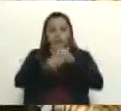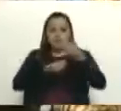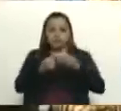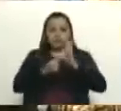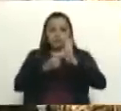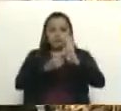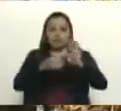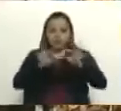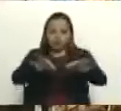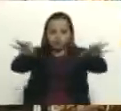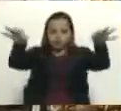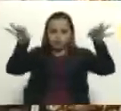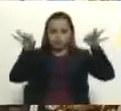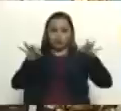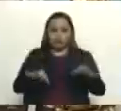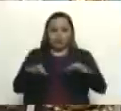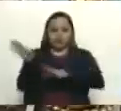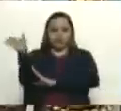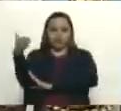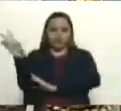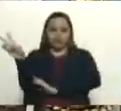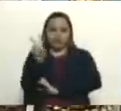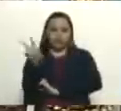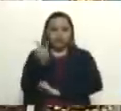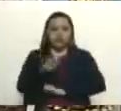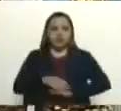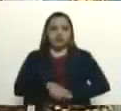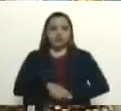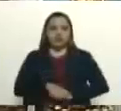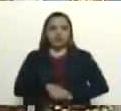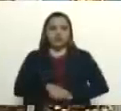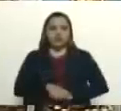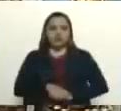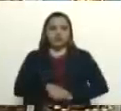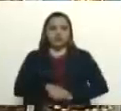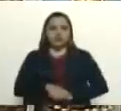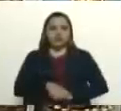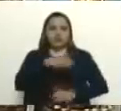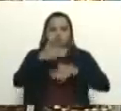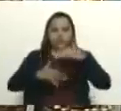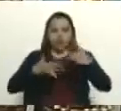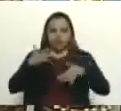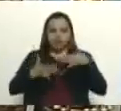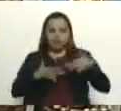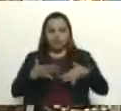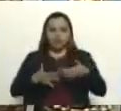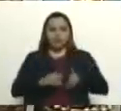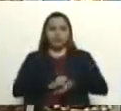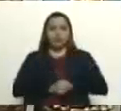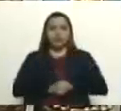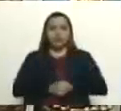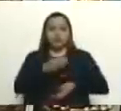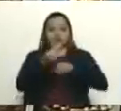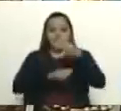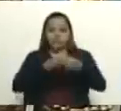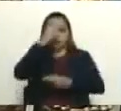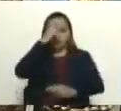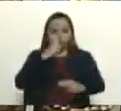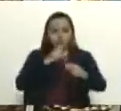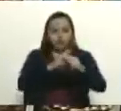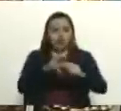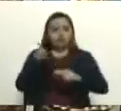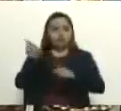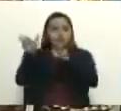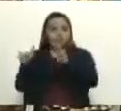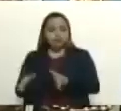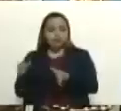de Venezuela sobre el féretro, precisamente como un acto para rendir tributo a esta